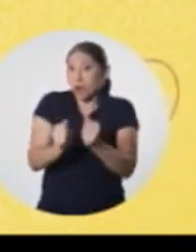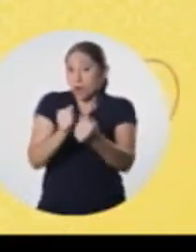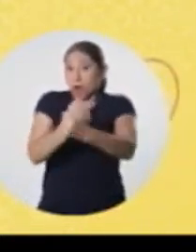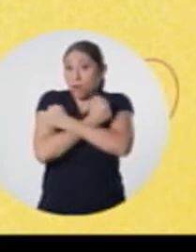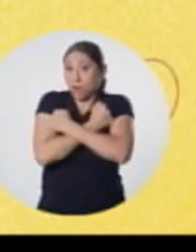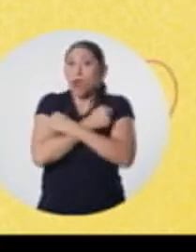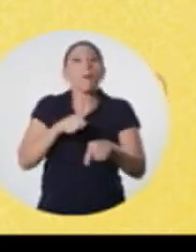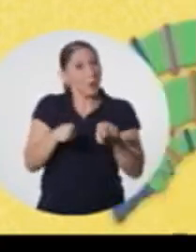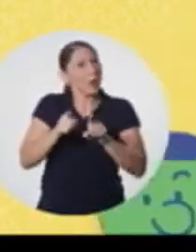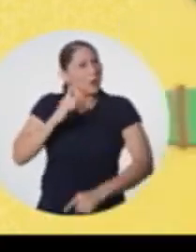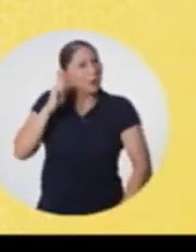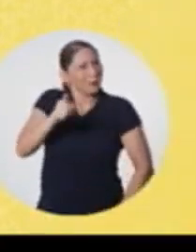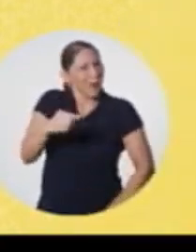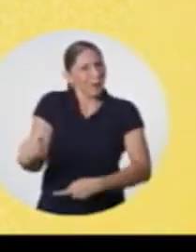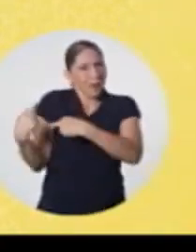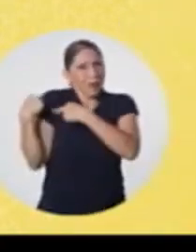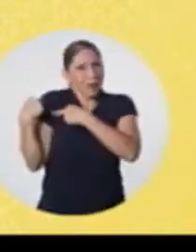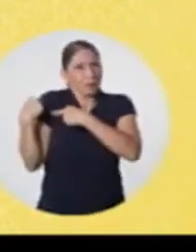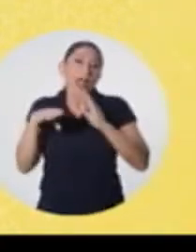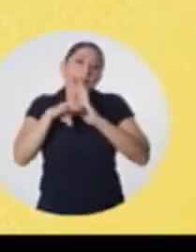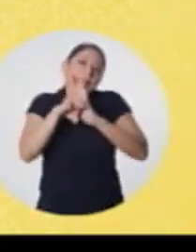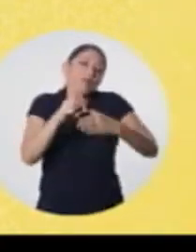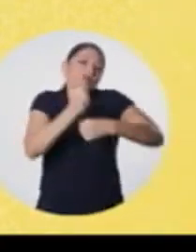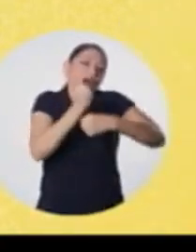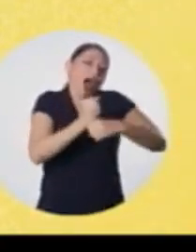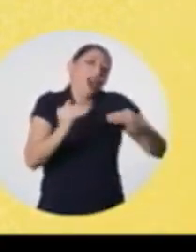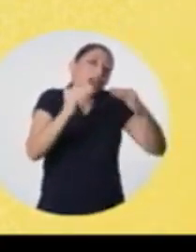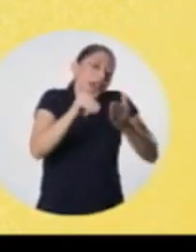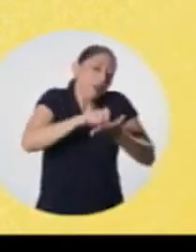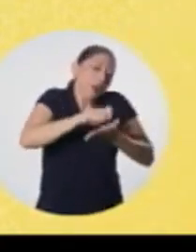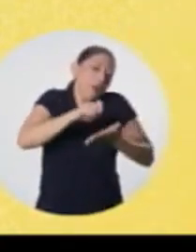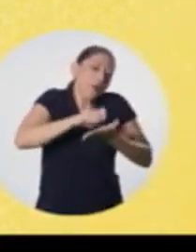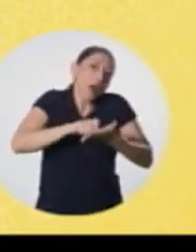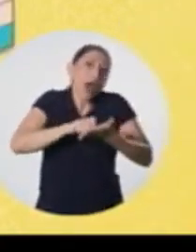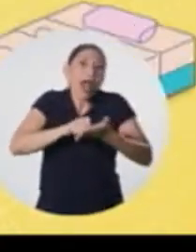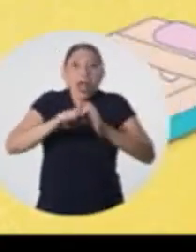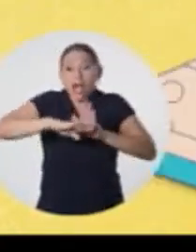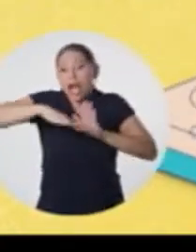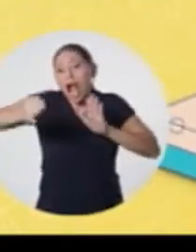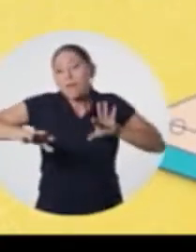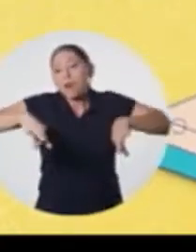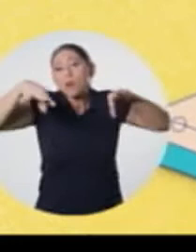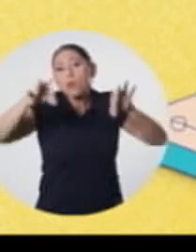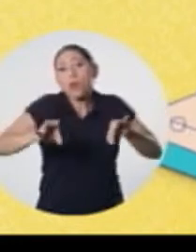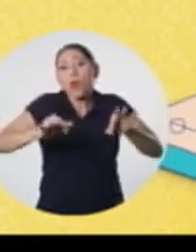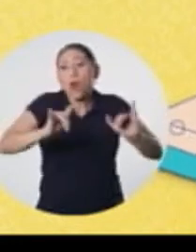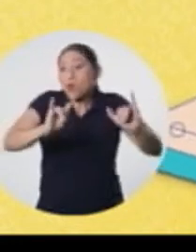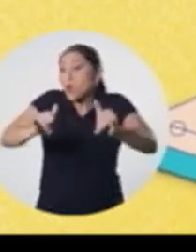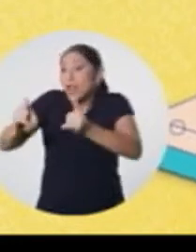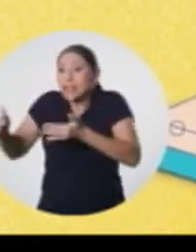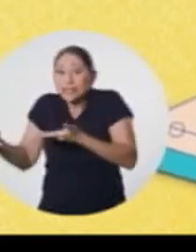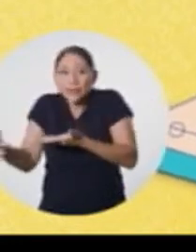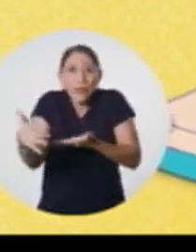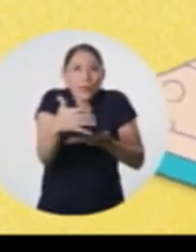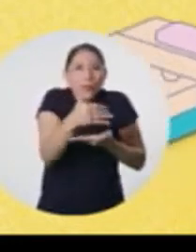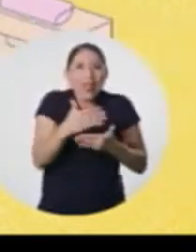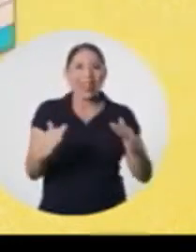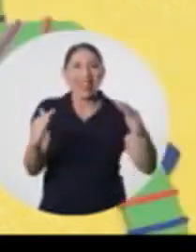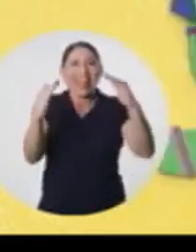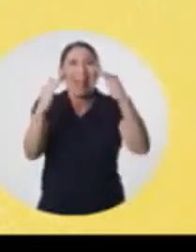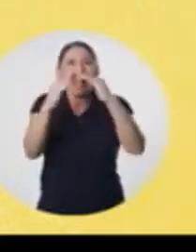nos corrijan con amor. Pero también tenemos deberes, por ejemplo, hacer nuestras tareas, tender la cama, recoger los juguetes